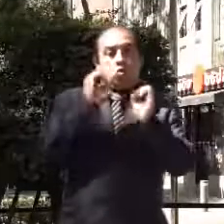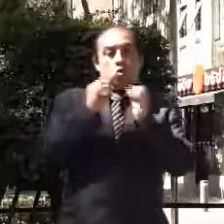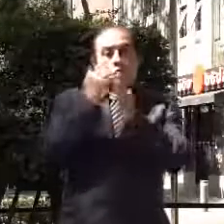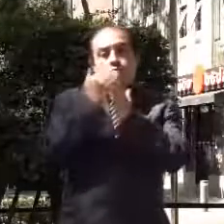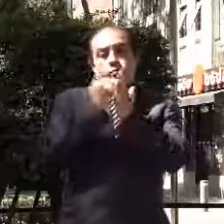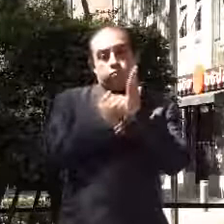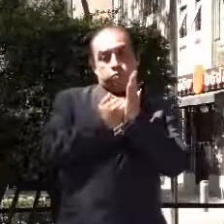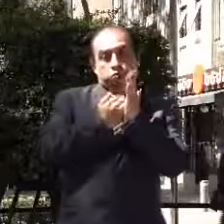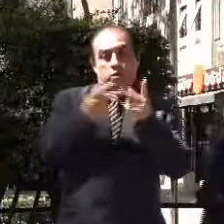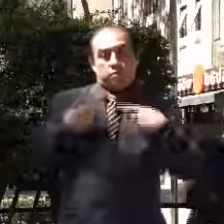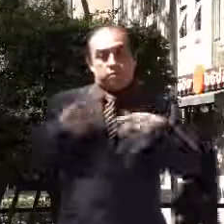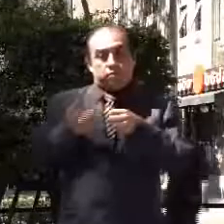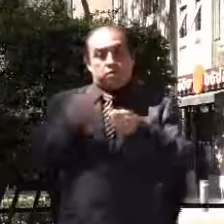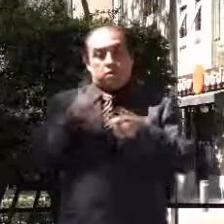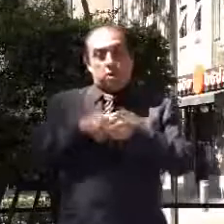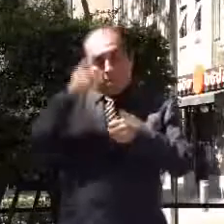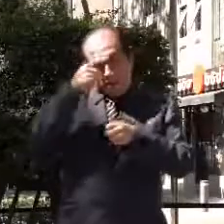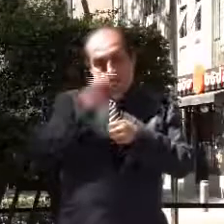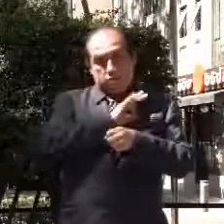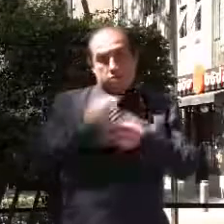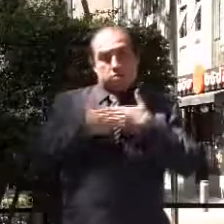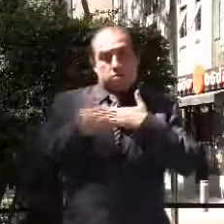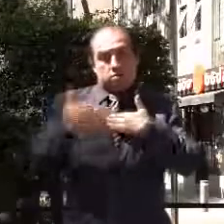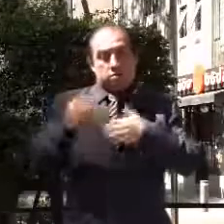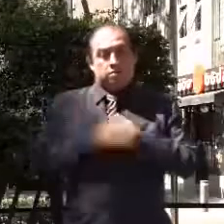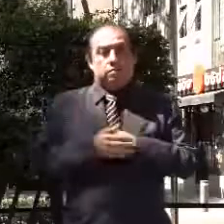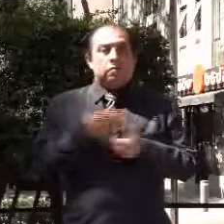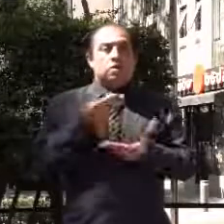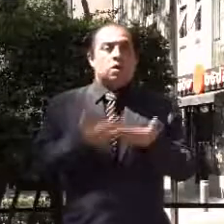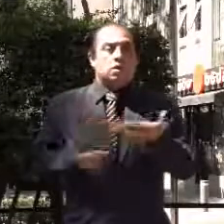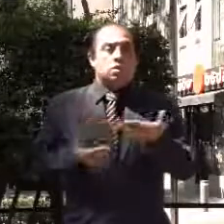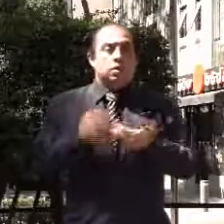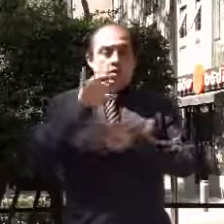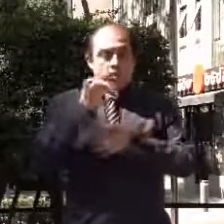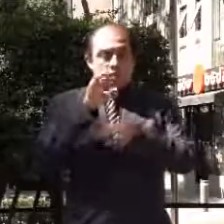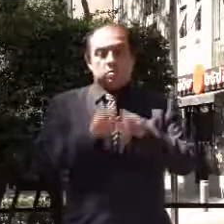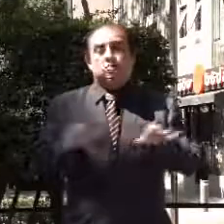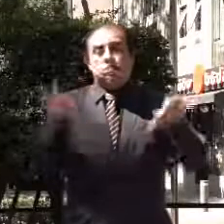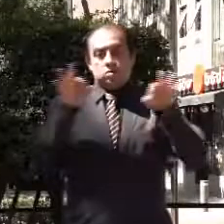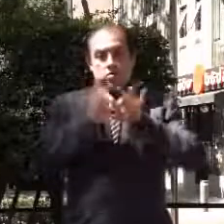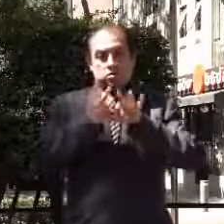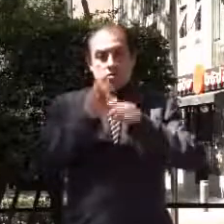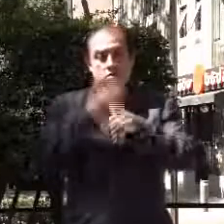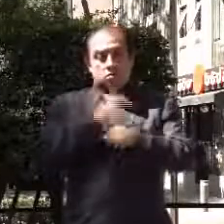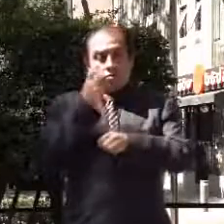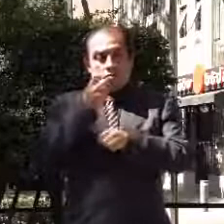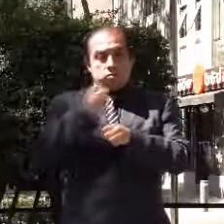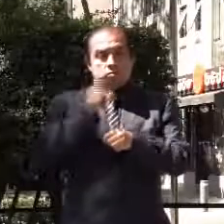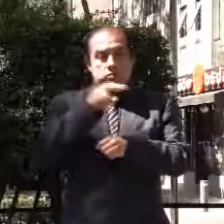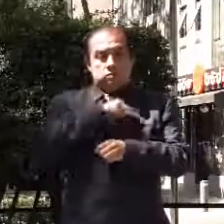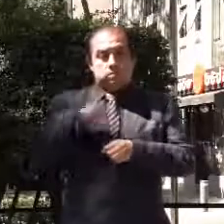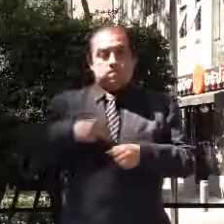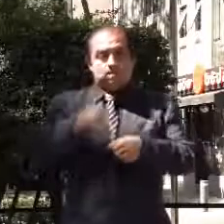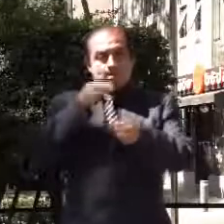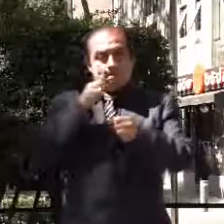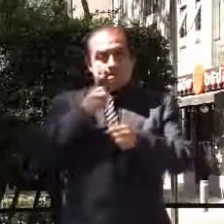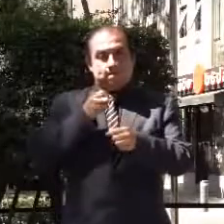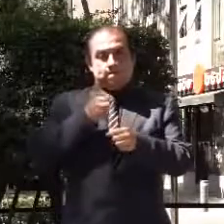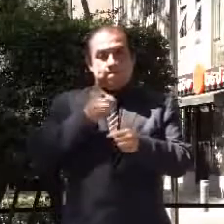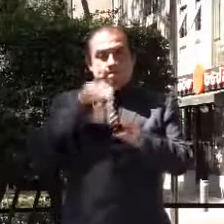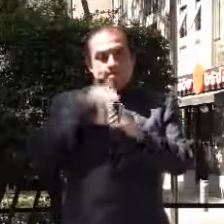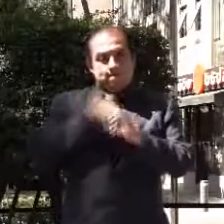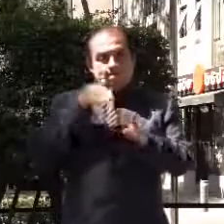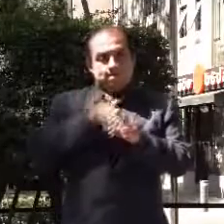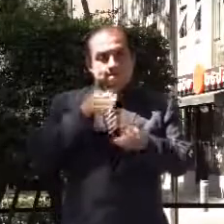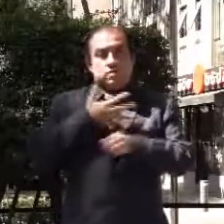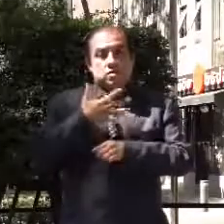para poder avanzar. Ahora, sí es muy importante y por eso somos tan enfáticos, porque llevamos 7